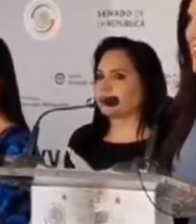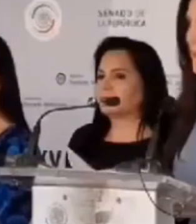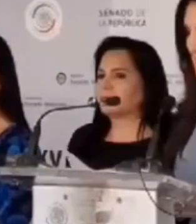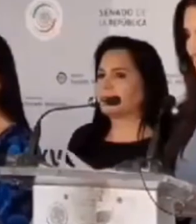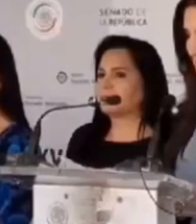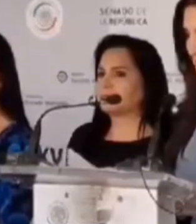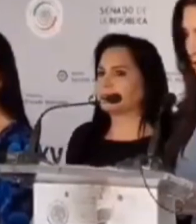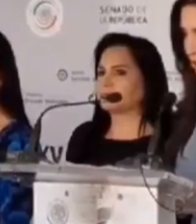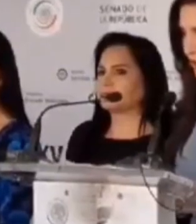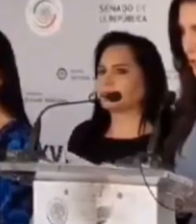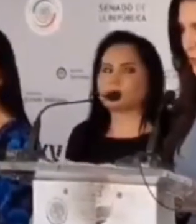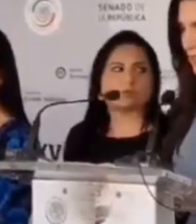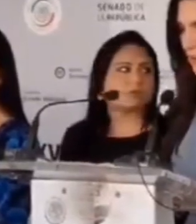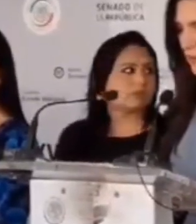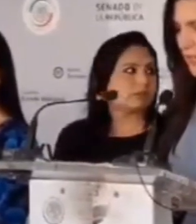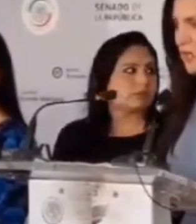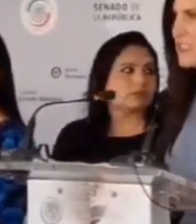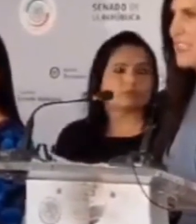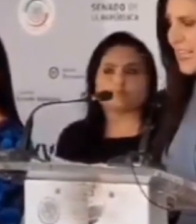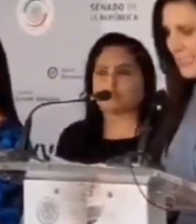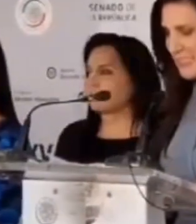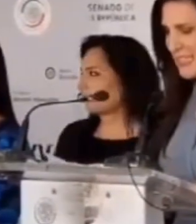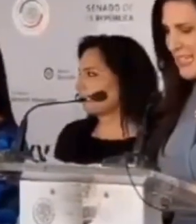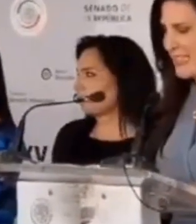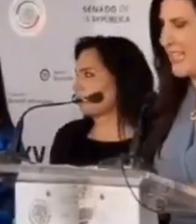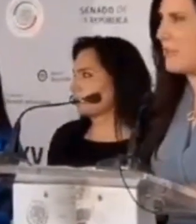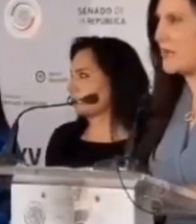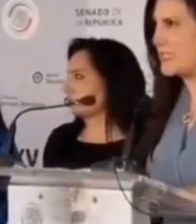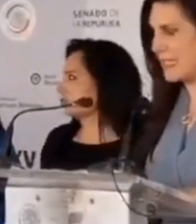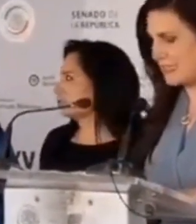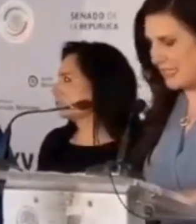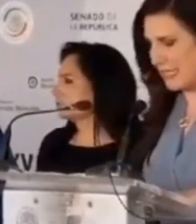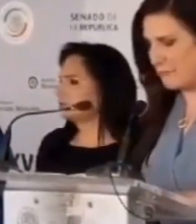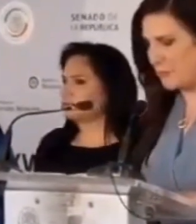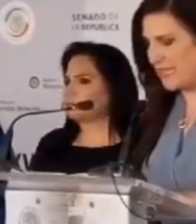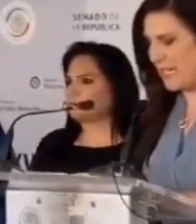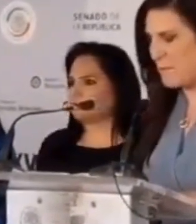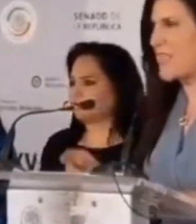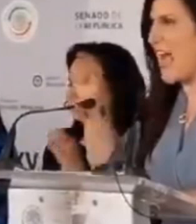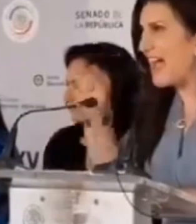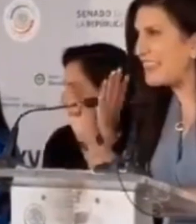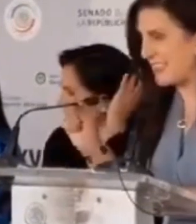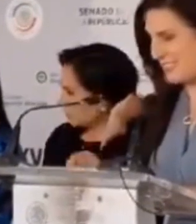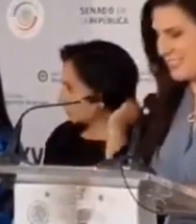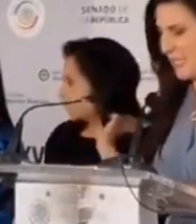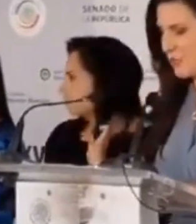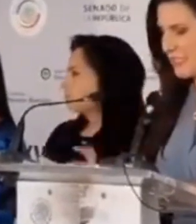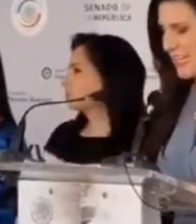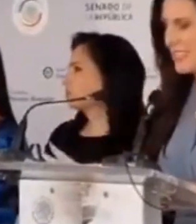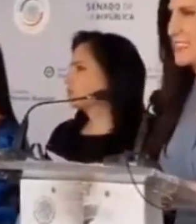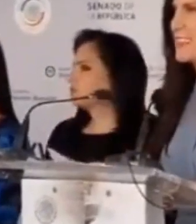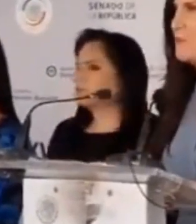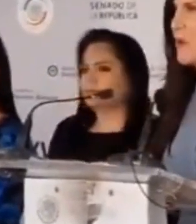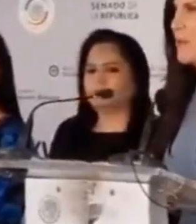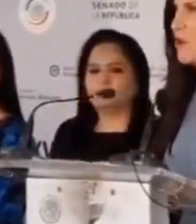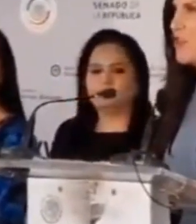anónima, justicia expedita, pero para los adversarios políticos, porque hay que recordar